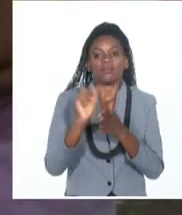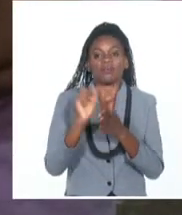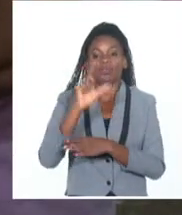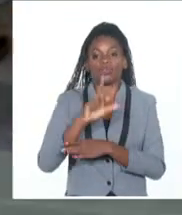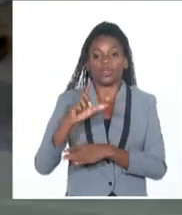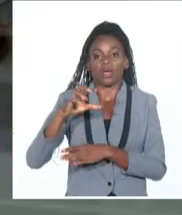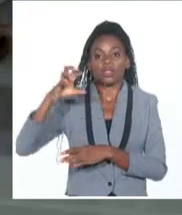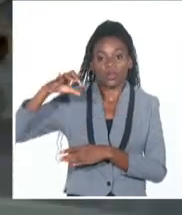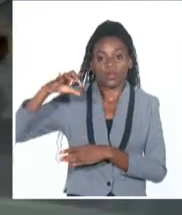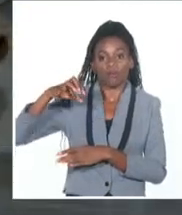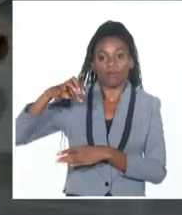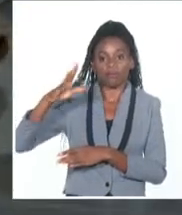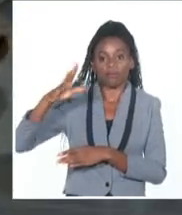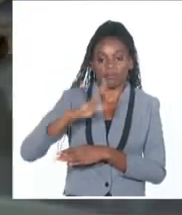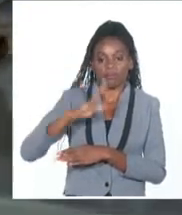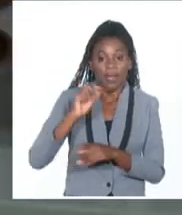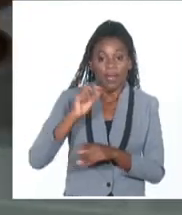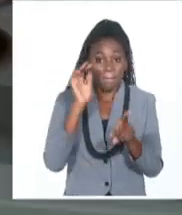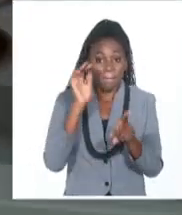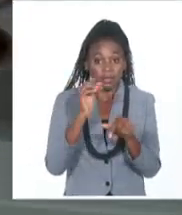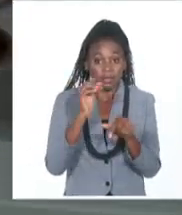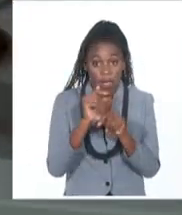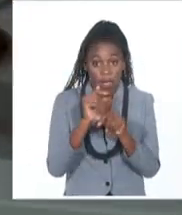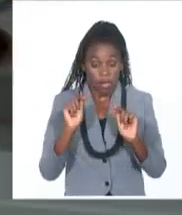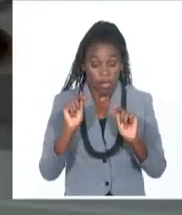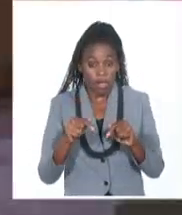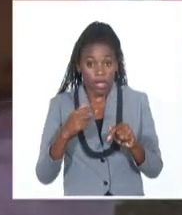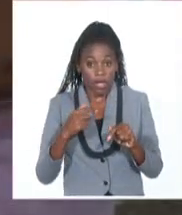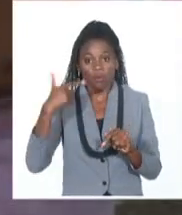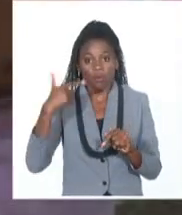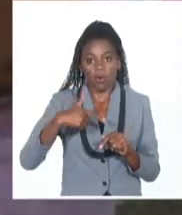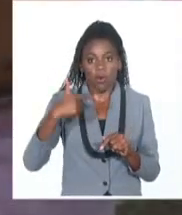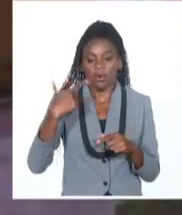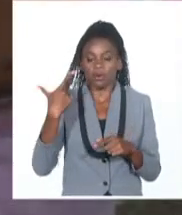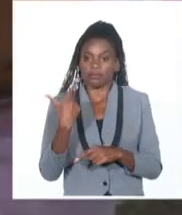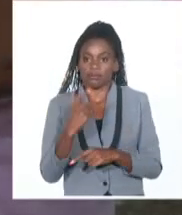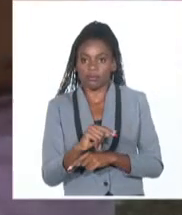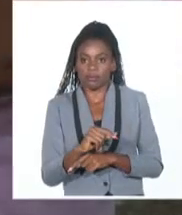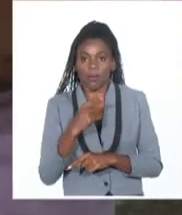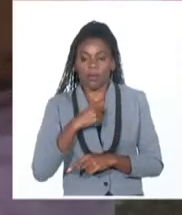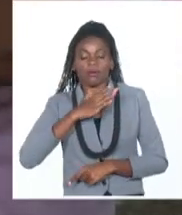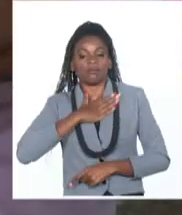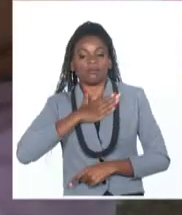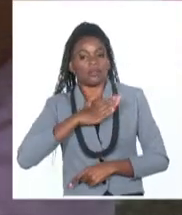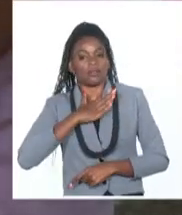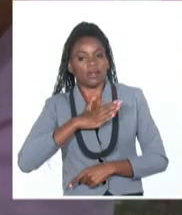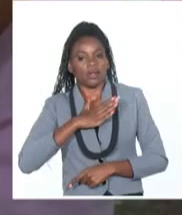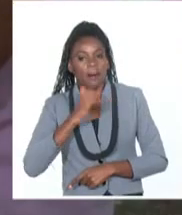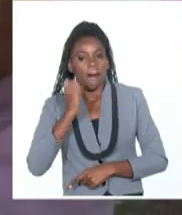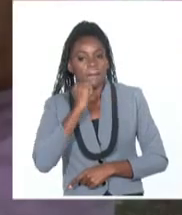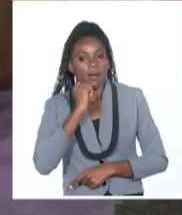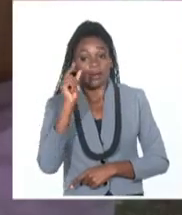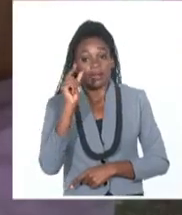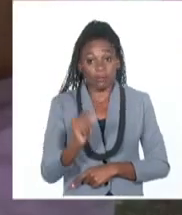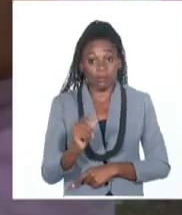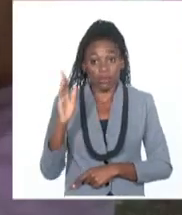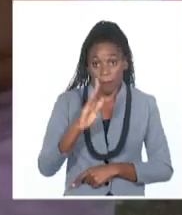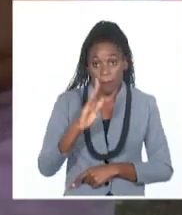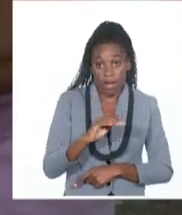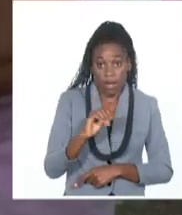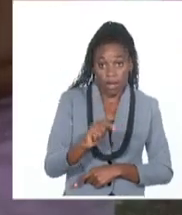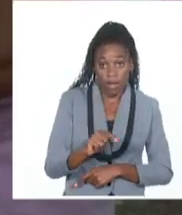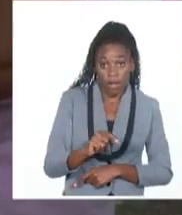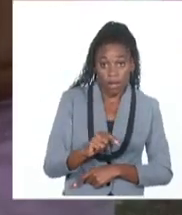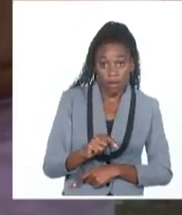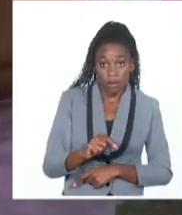de Alameda. Empecé a trabajar aquí y me jubilé aquí, porque es una tranquilidad. Además, las personas que vienen aquí, siempre dicen,